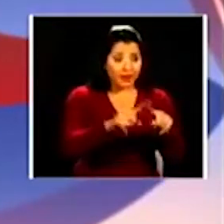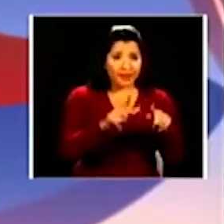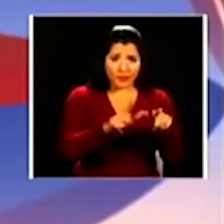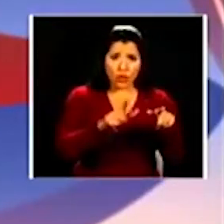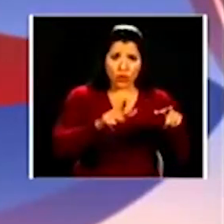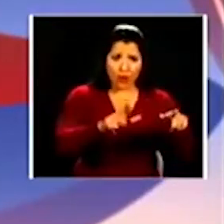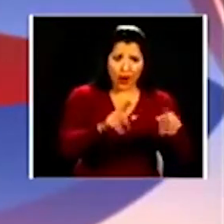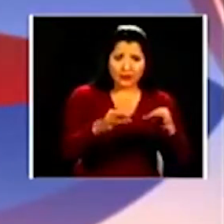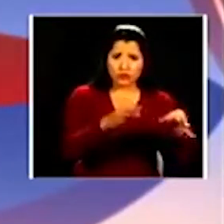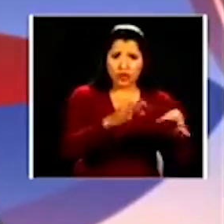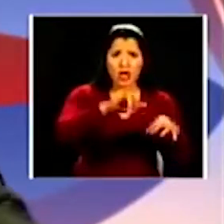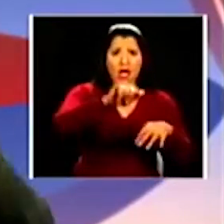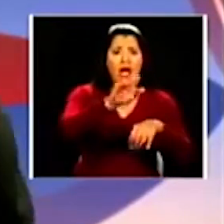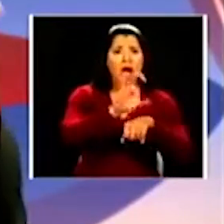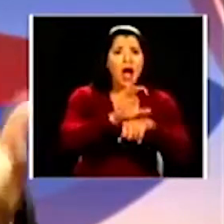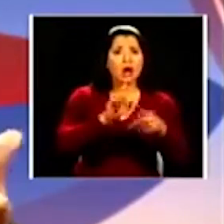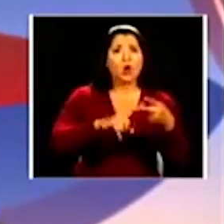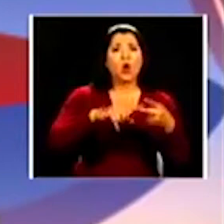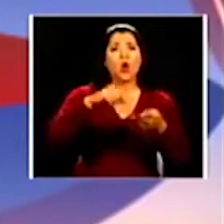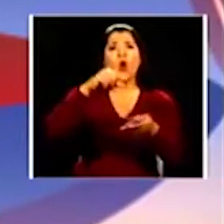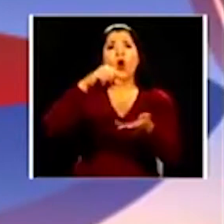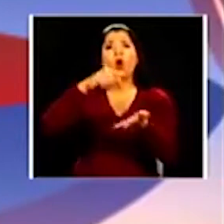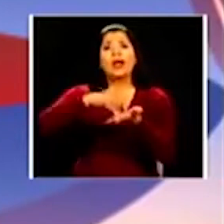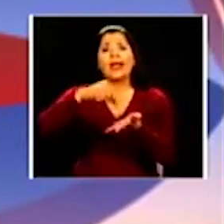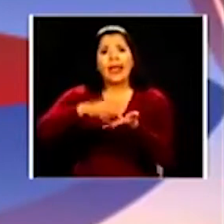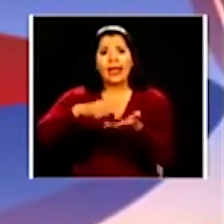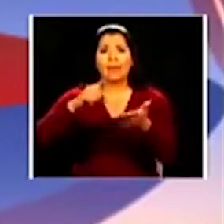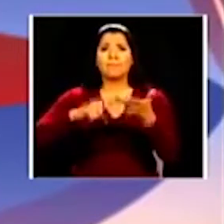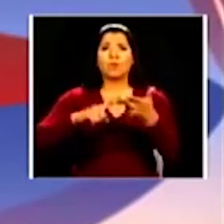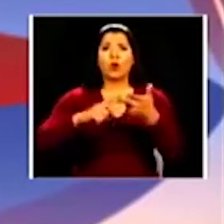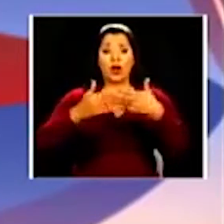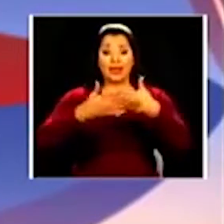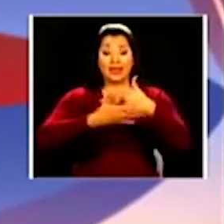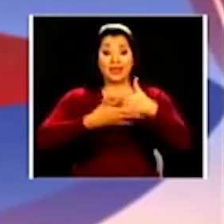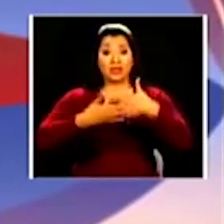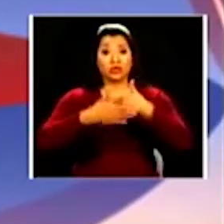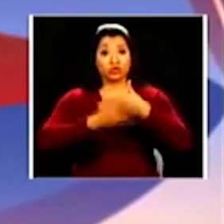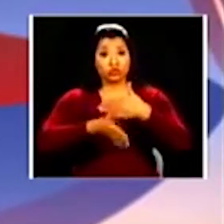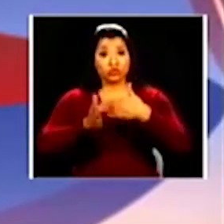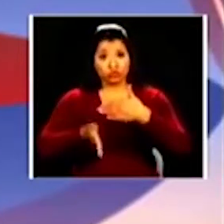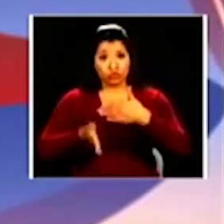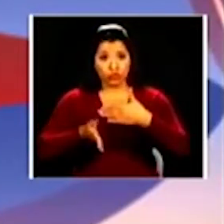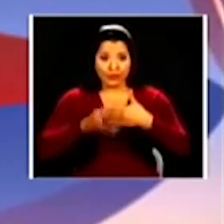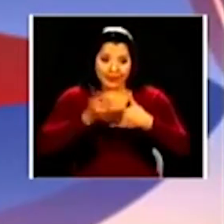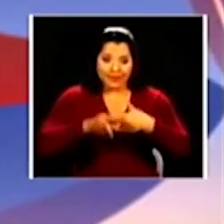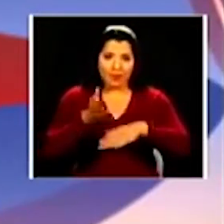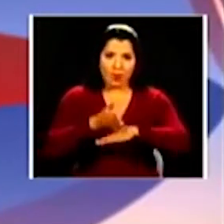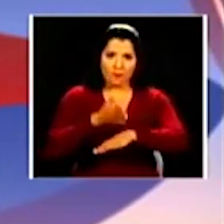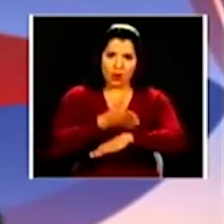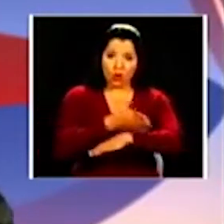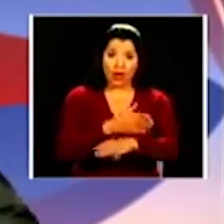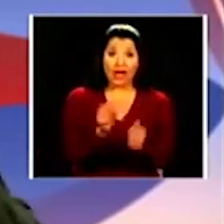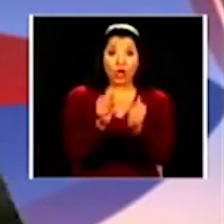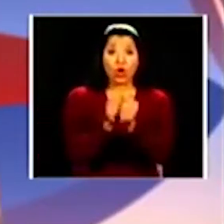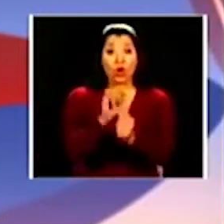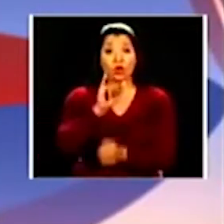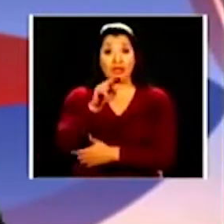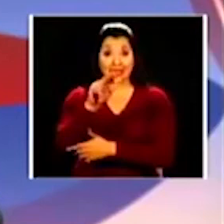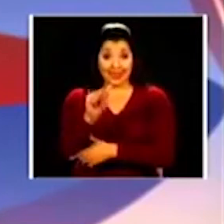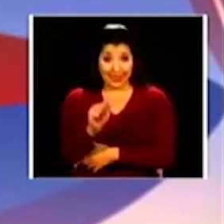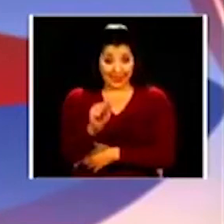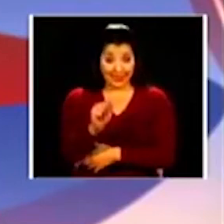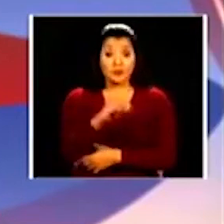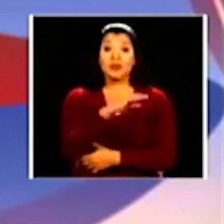importantes, Jacó, Quepos, en la zona sur-sur también el ecoturismo. Todo eso hay que fortalecerlo de la mano con el INA, que el INA, dentro de